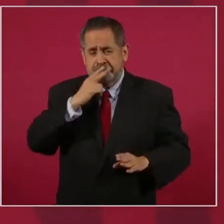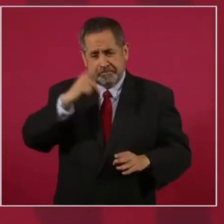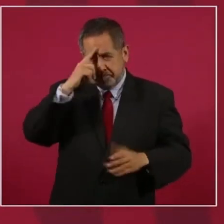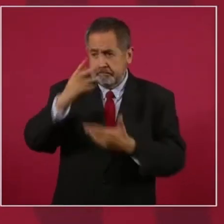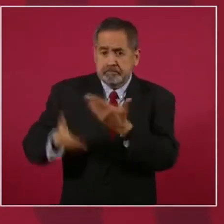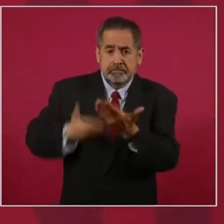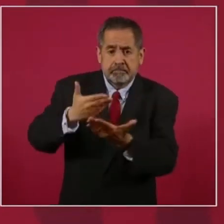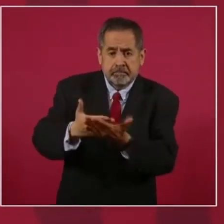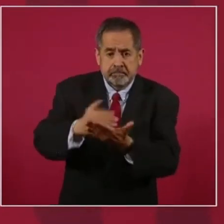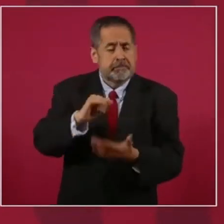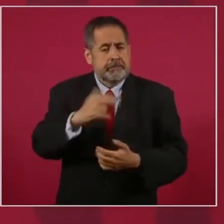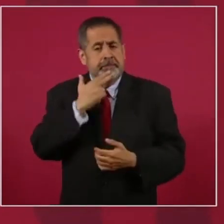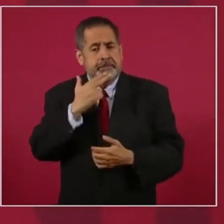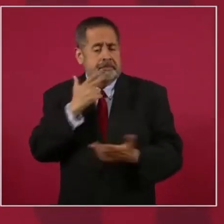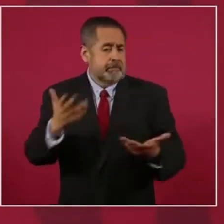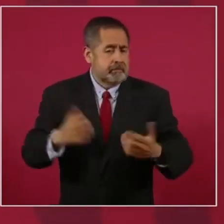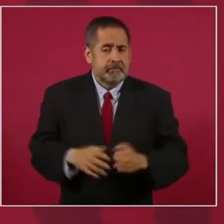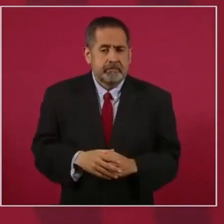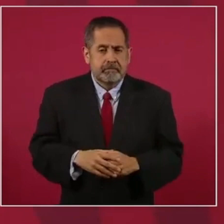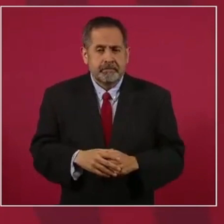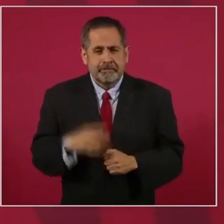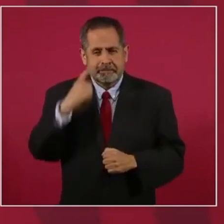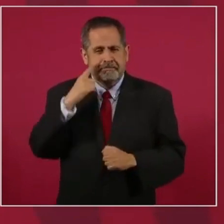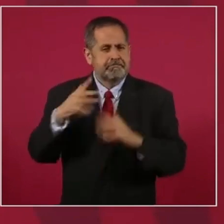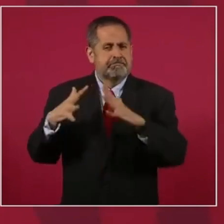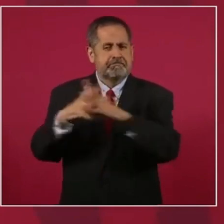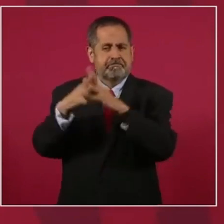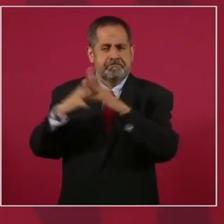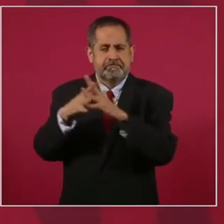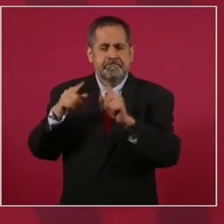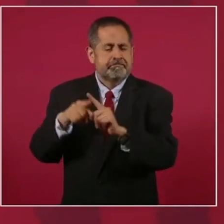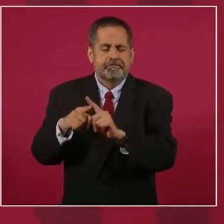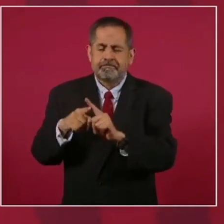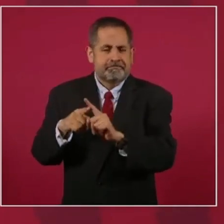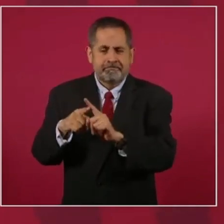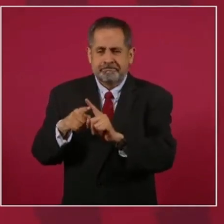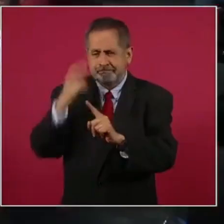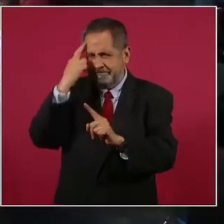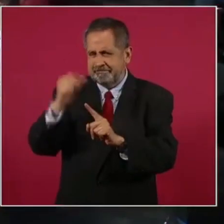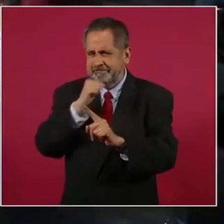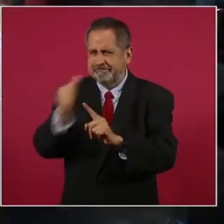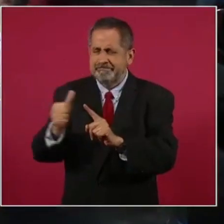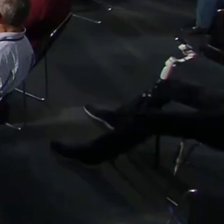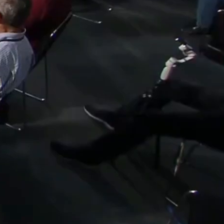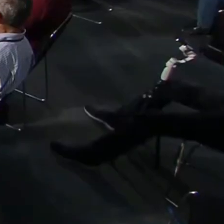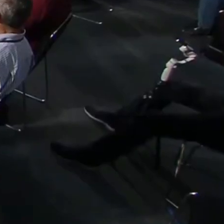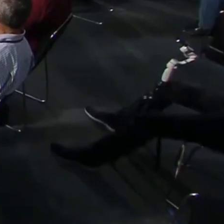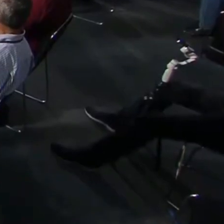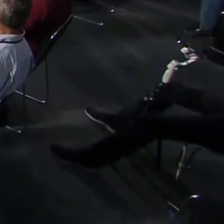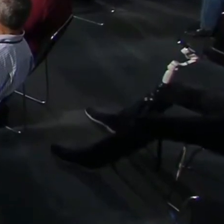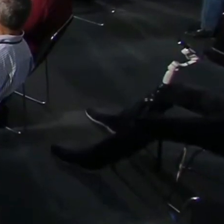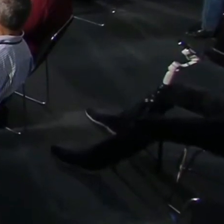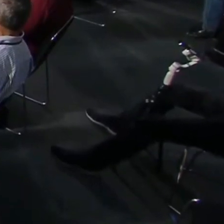Las guerras son lo más irracional que puede haber.